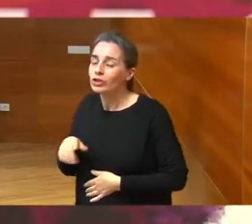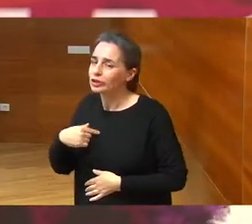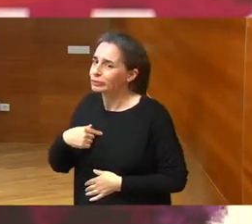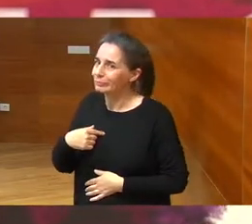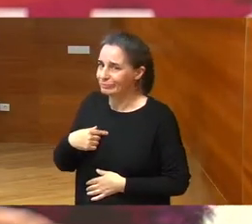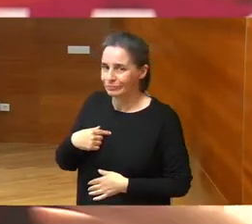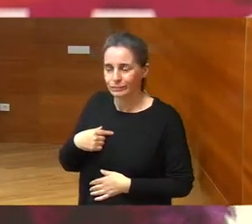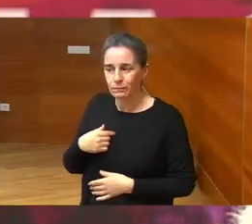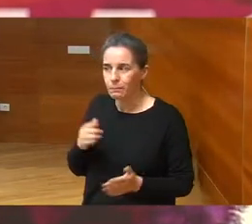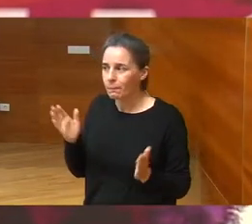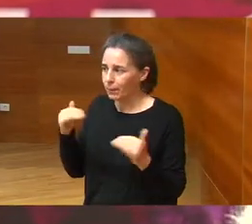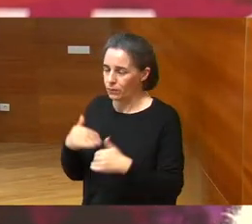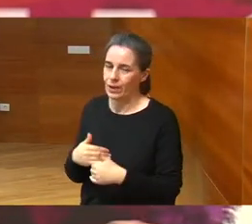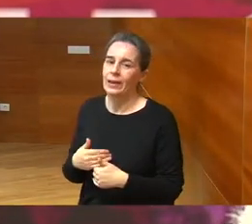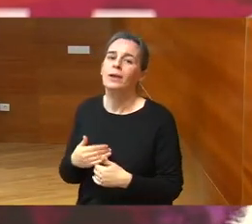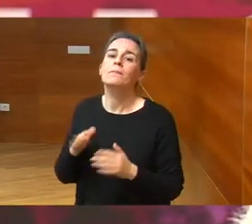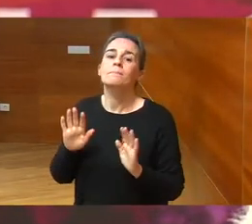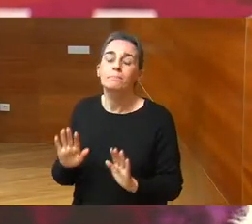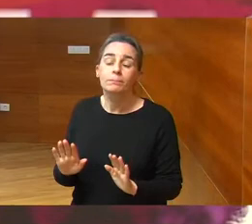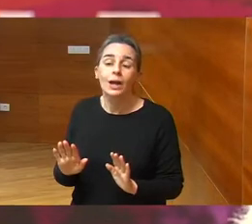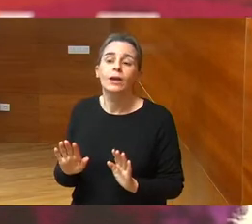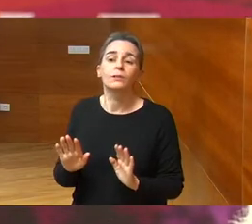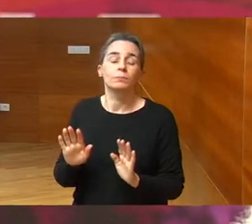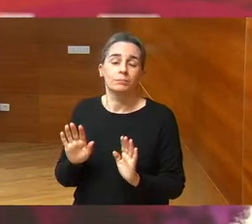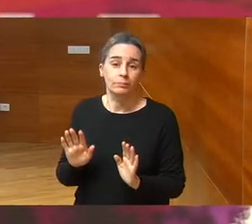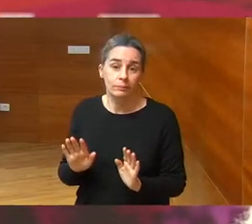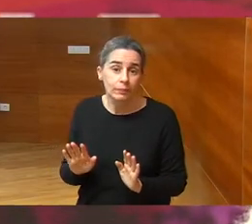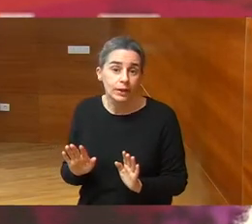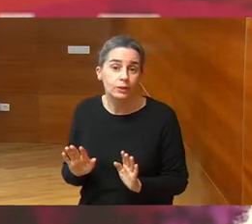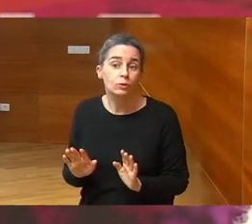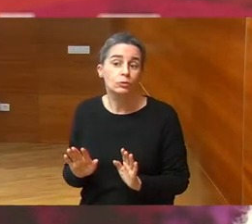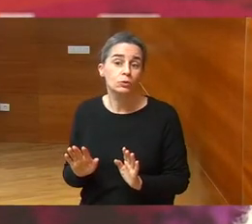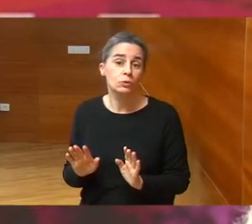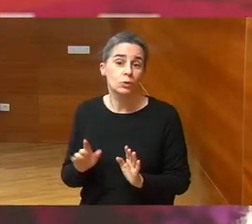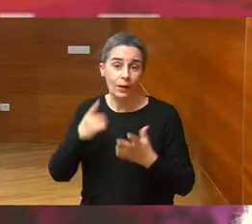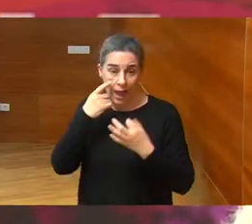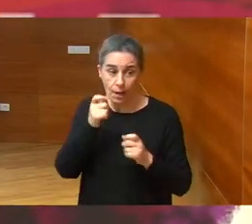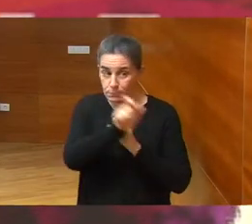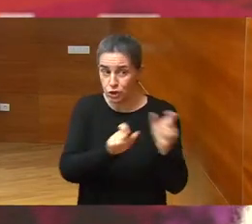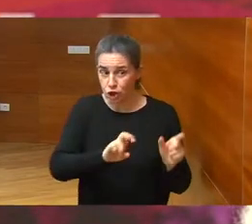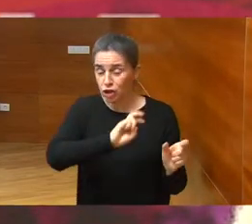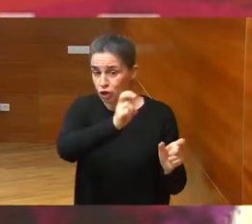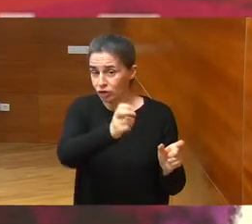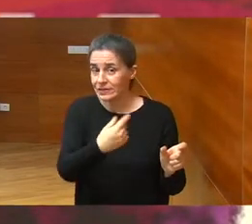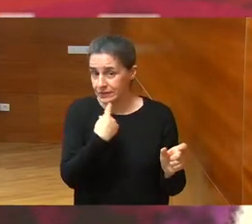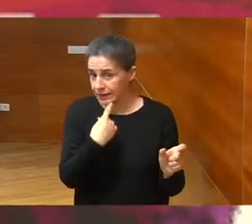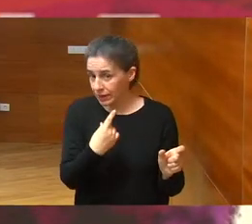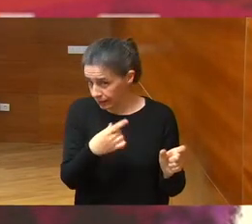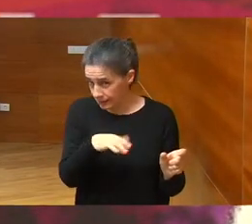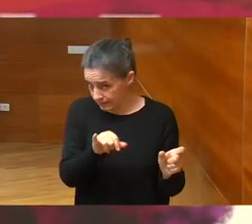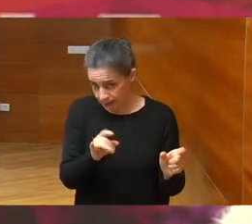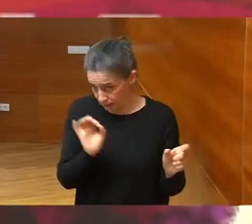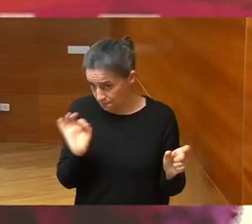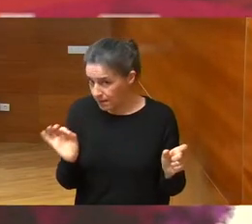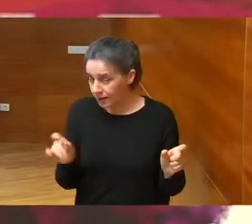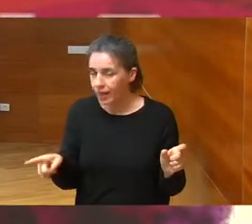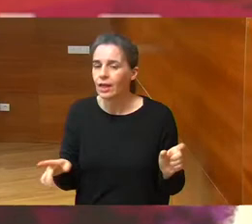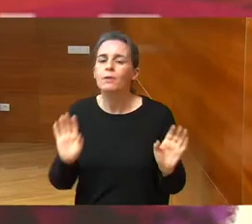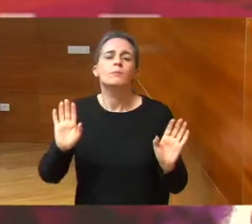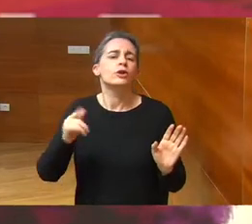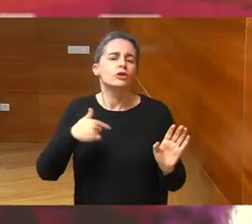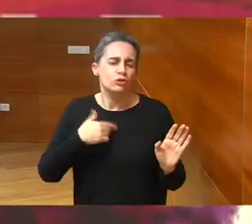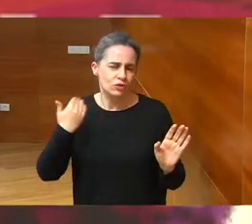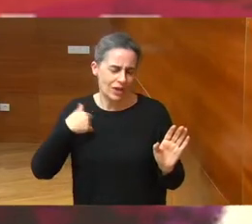te sí o citan como fuente otras otras personas Pero de hecho para tema del libro O sea